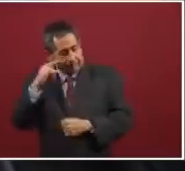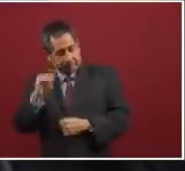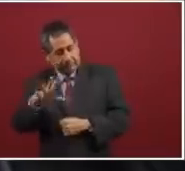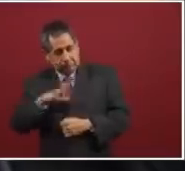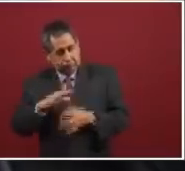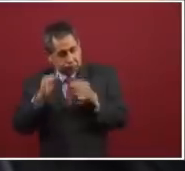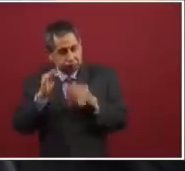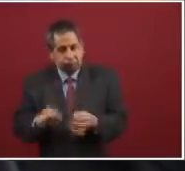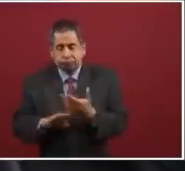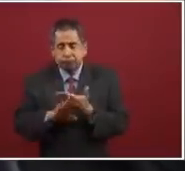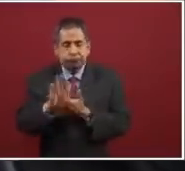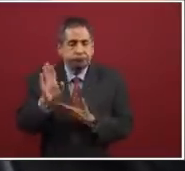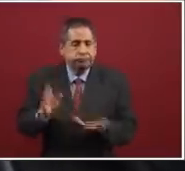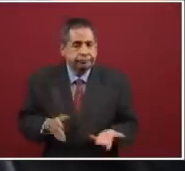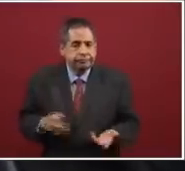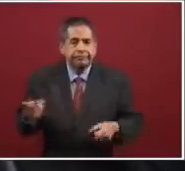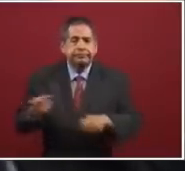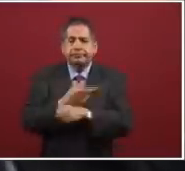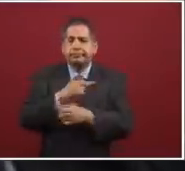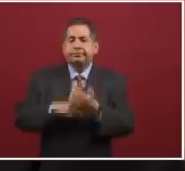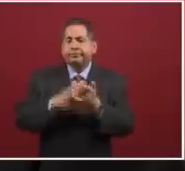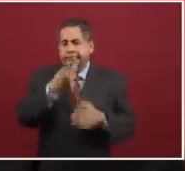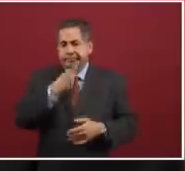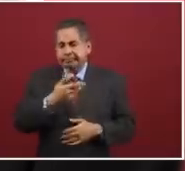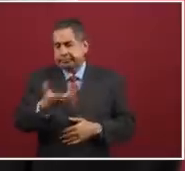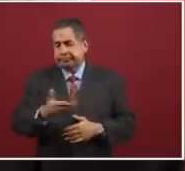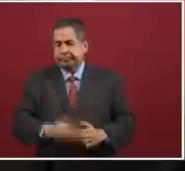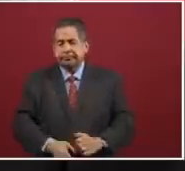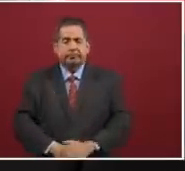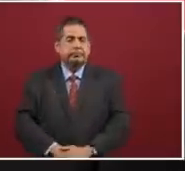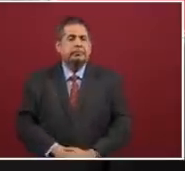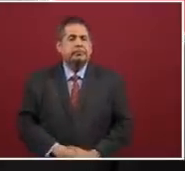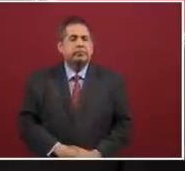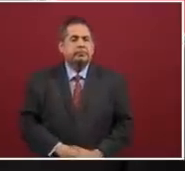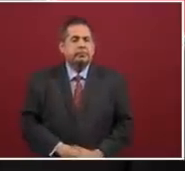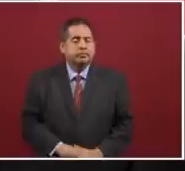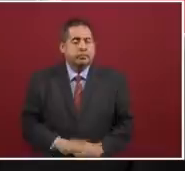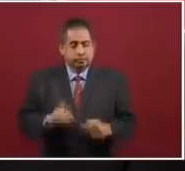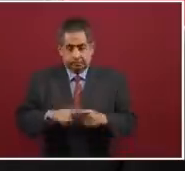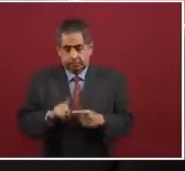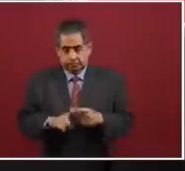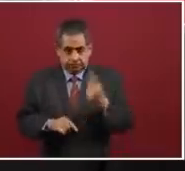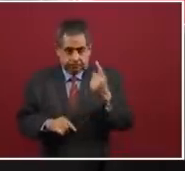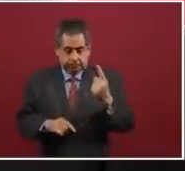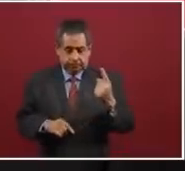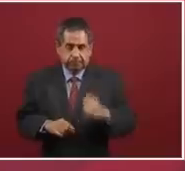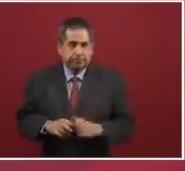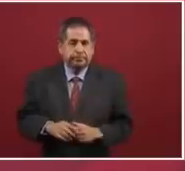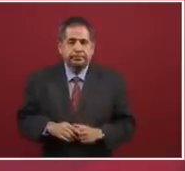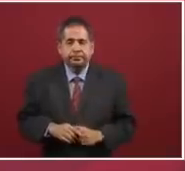la reestructura de estas empresas, presidente. Gracias. Sí, en el primer caso